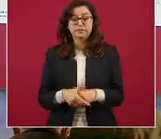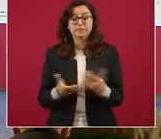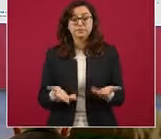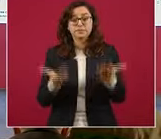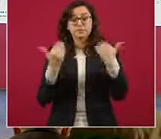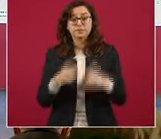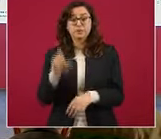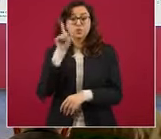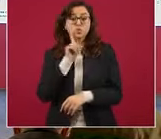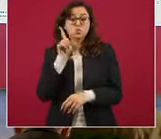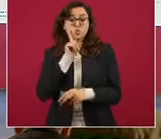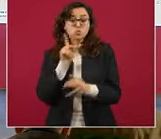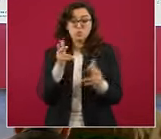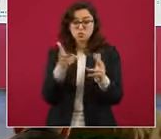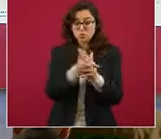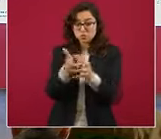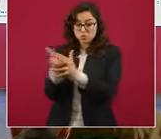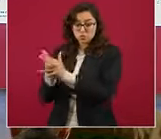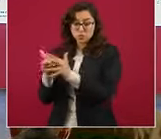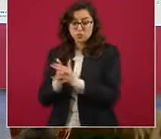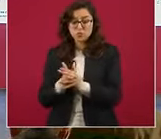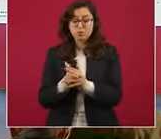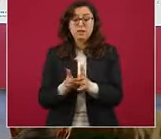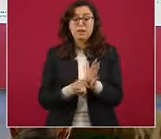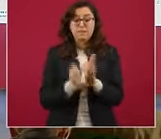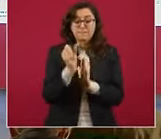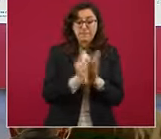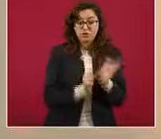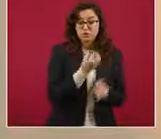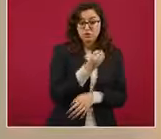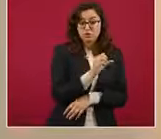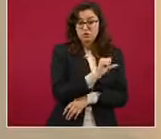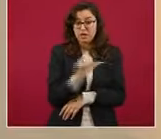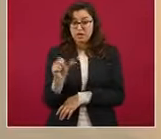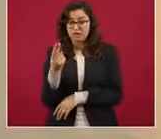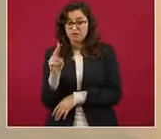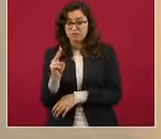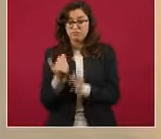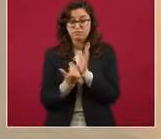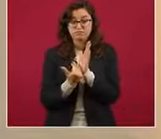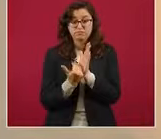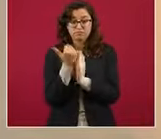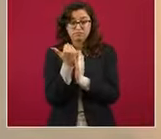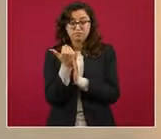Feminicidio, del mes de octubre a noviembre hay un incremento